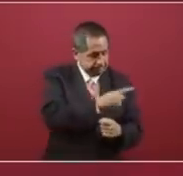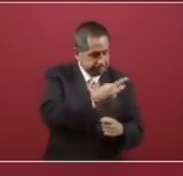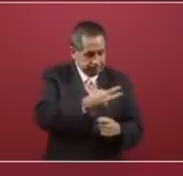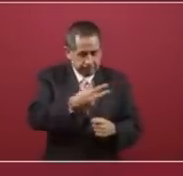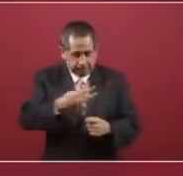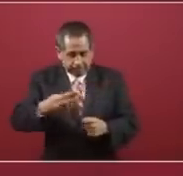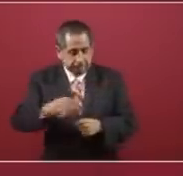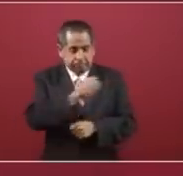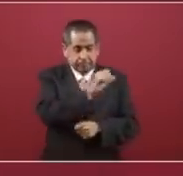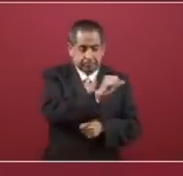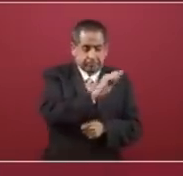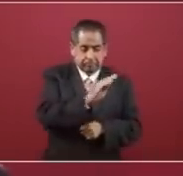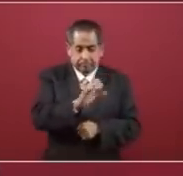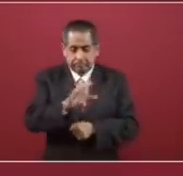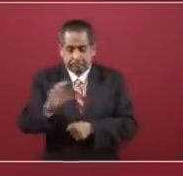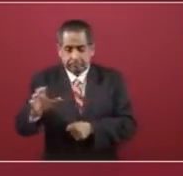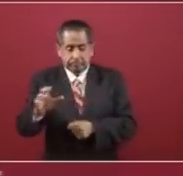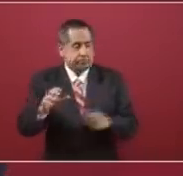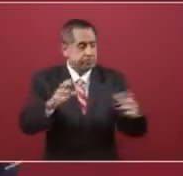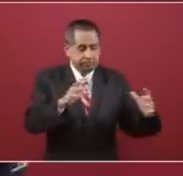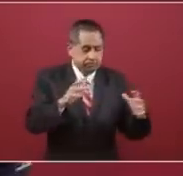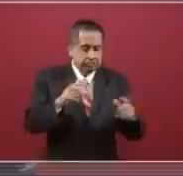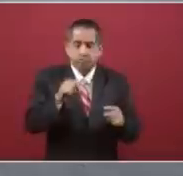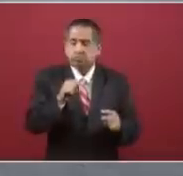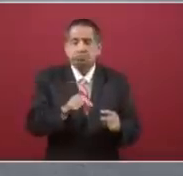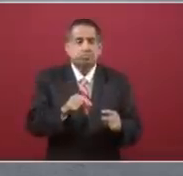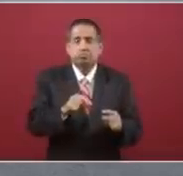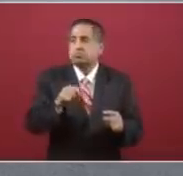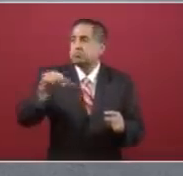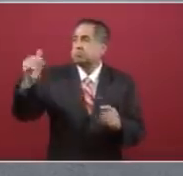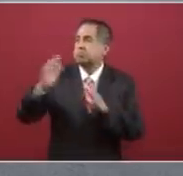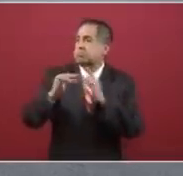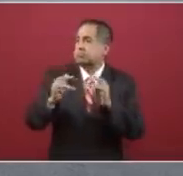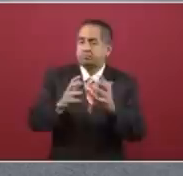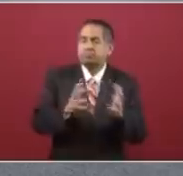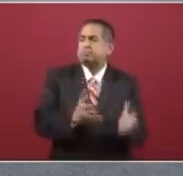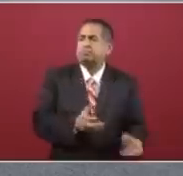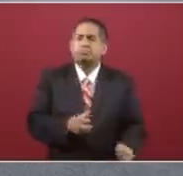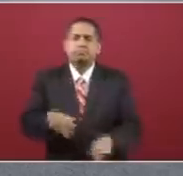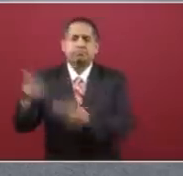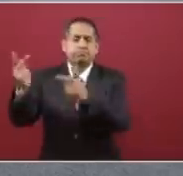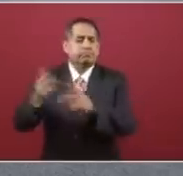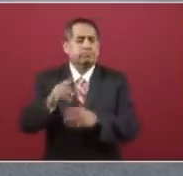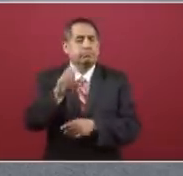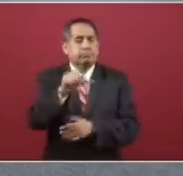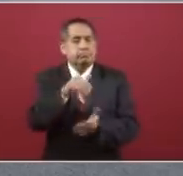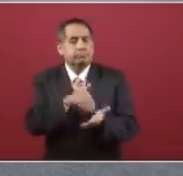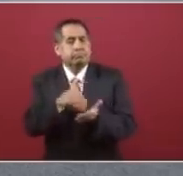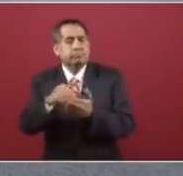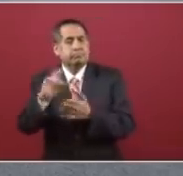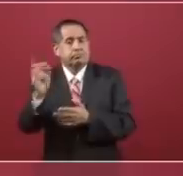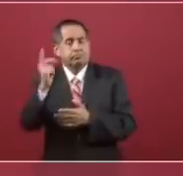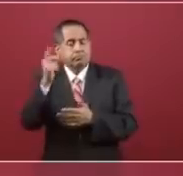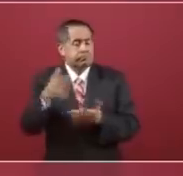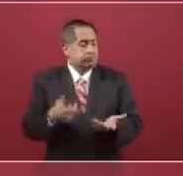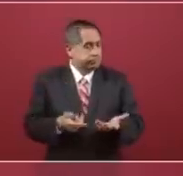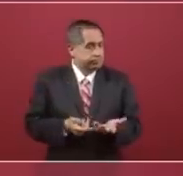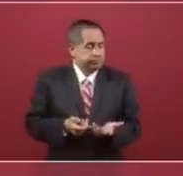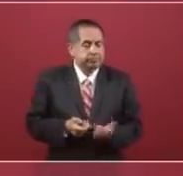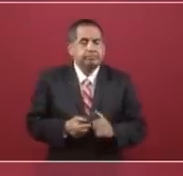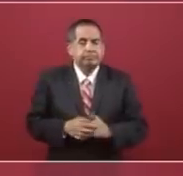a una empresa francesa en 60 millones de dólares.